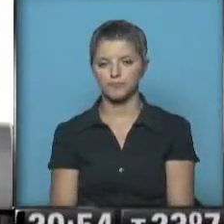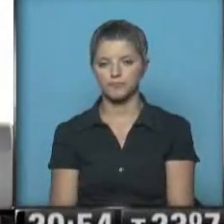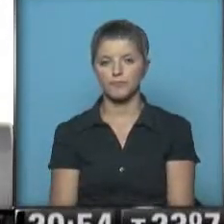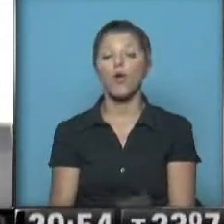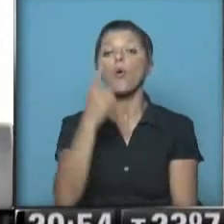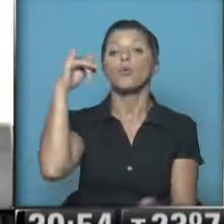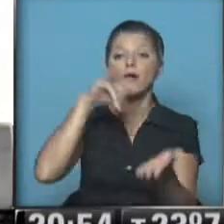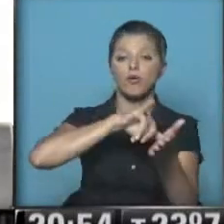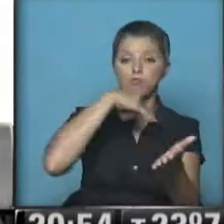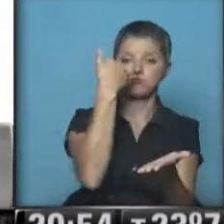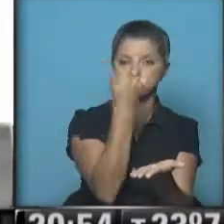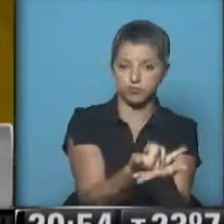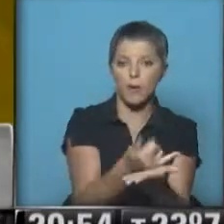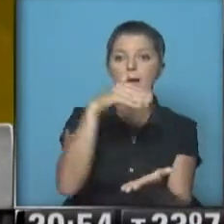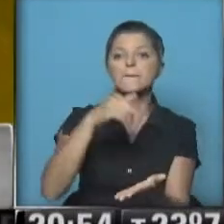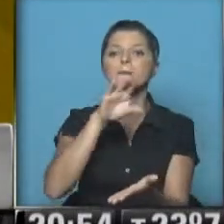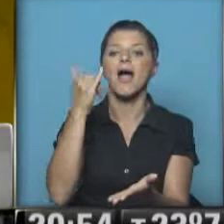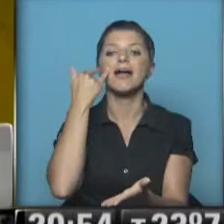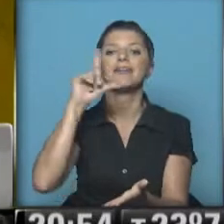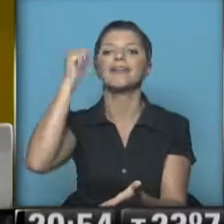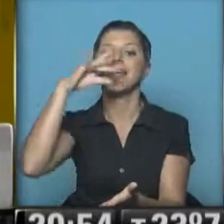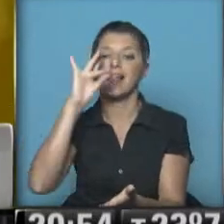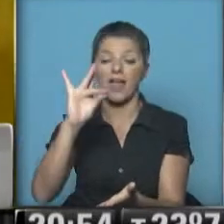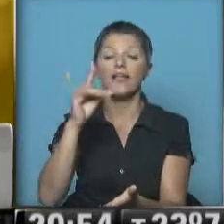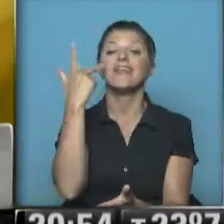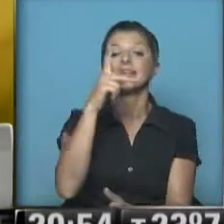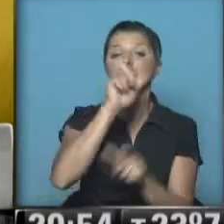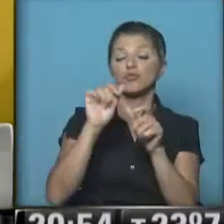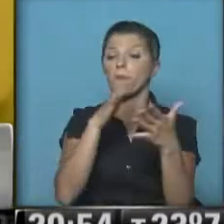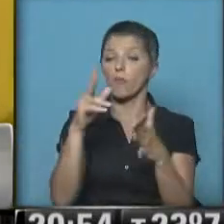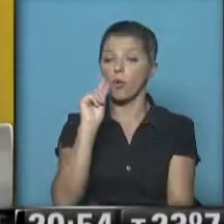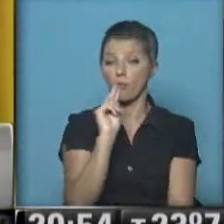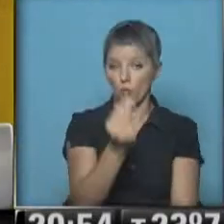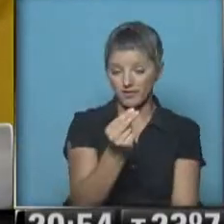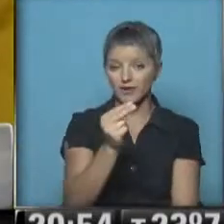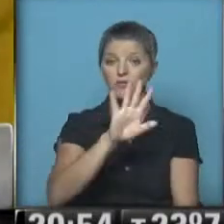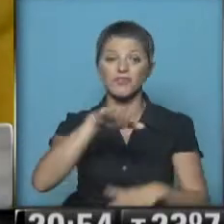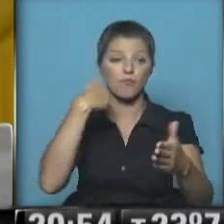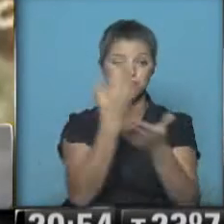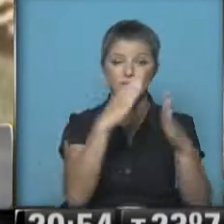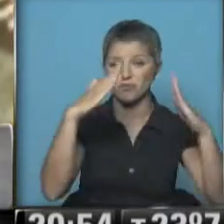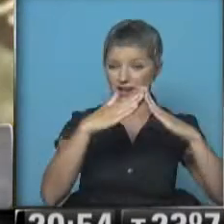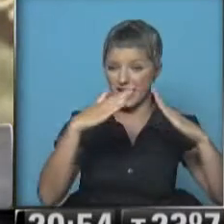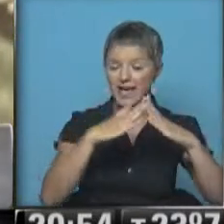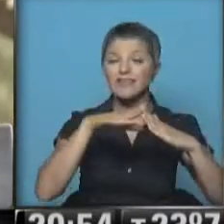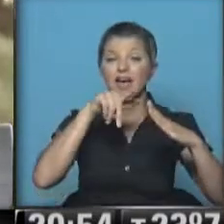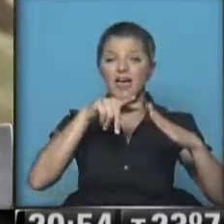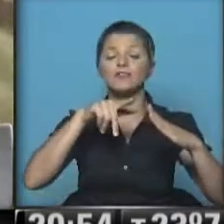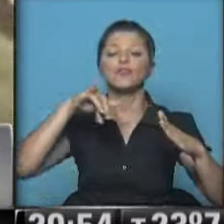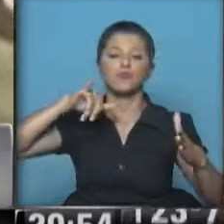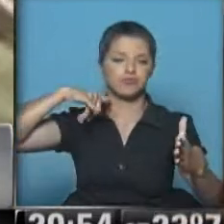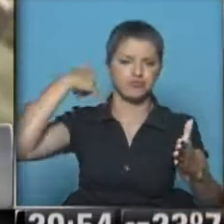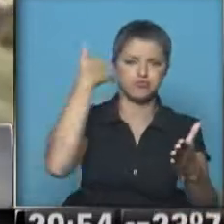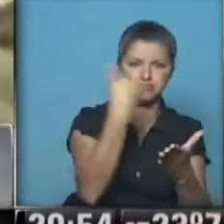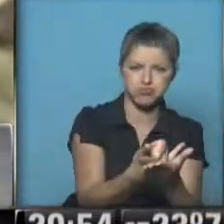Cayó un avión en Maryland. Al menos 3 personas murieron al estrellarse un avión privado contra una vivienda en el condado de Montgomery. La nave impactó sobre una casa